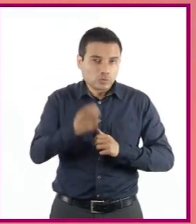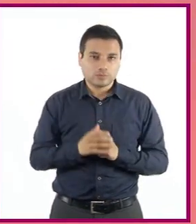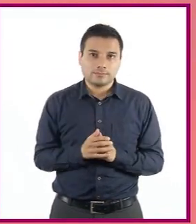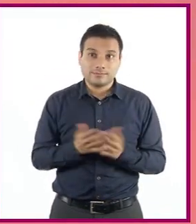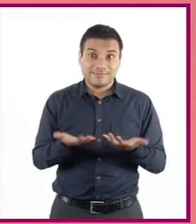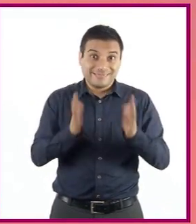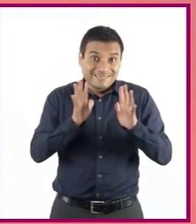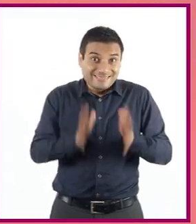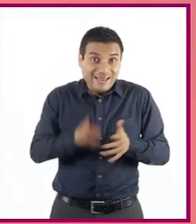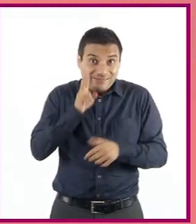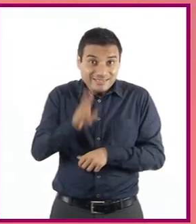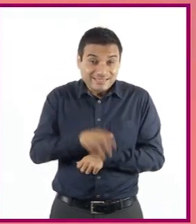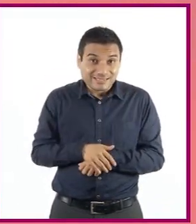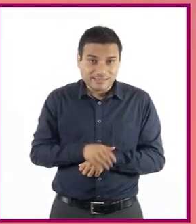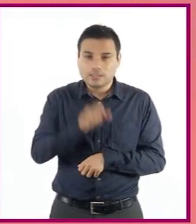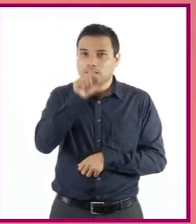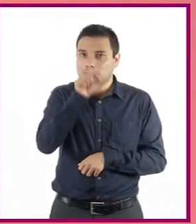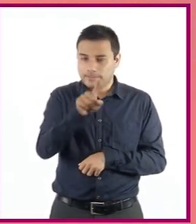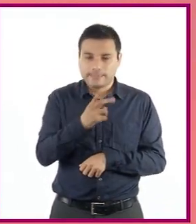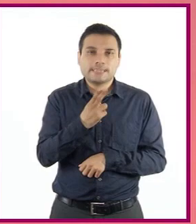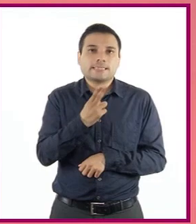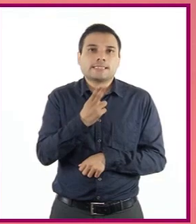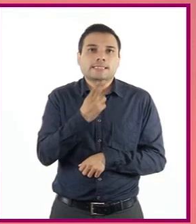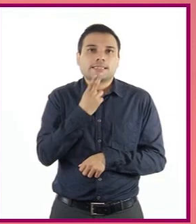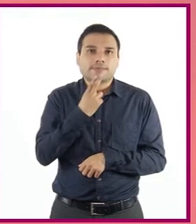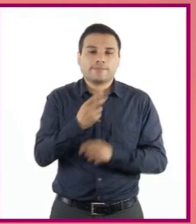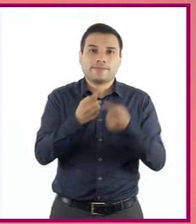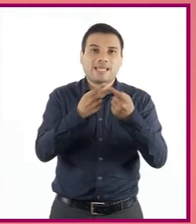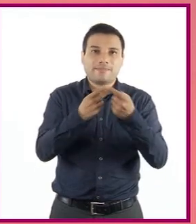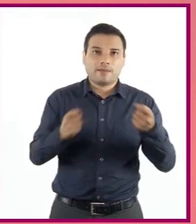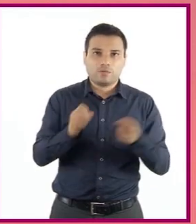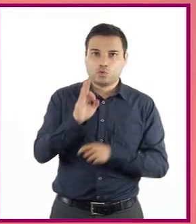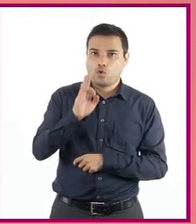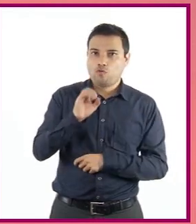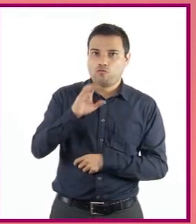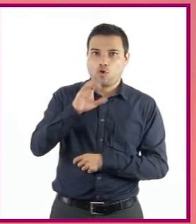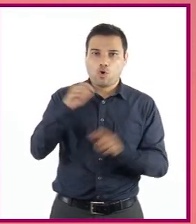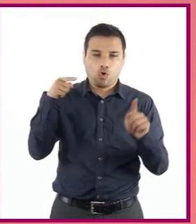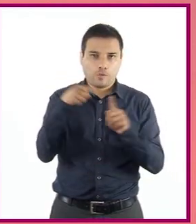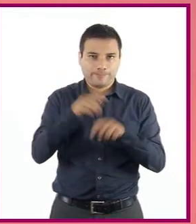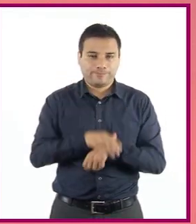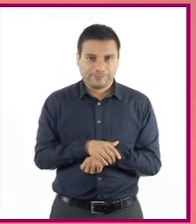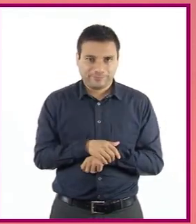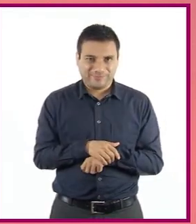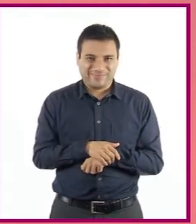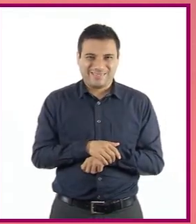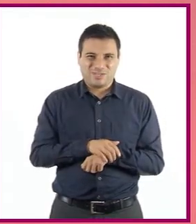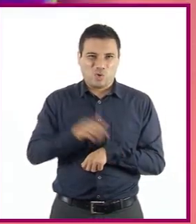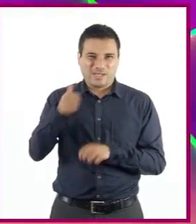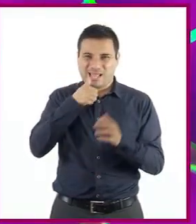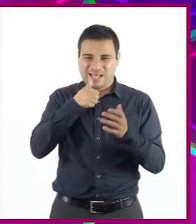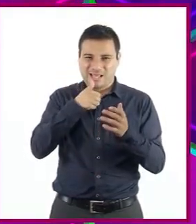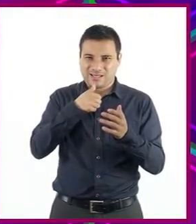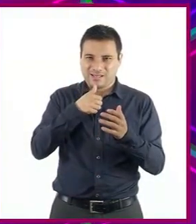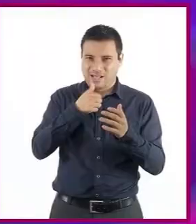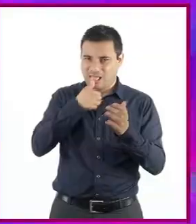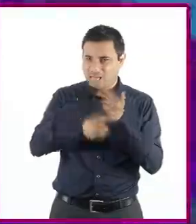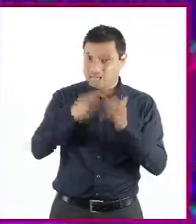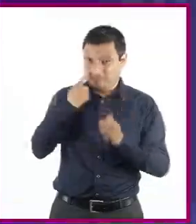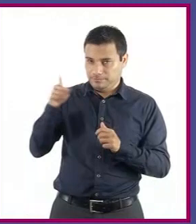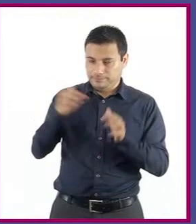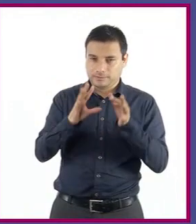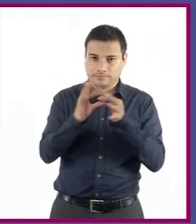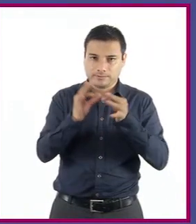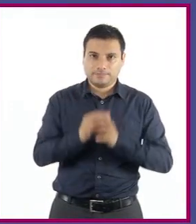pueden observar, también se utilizó los adverbios de foco. En otra parte, la carta indica: no